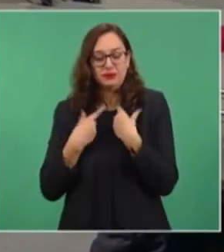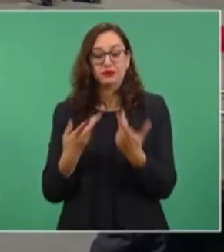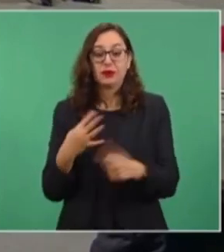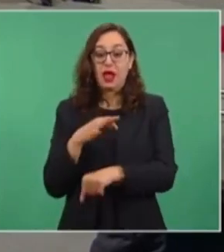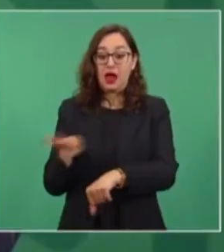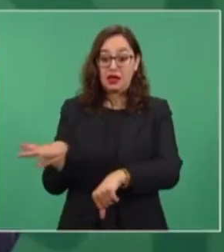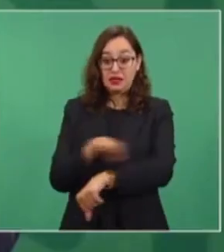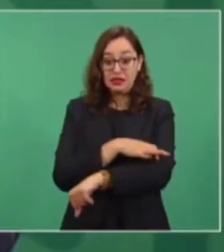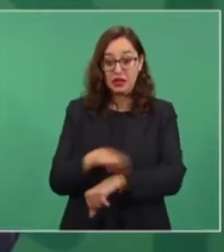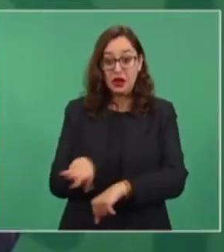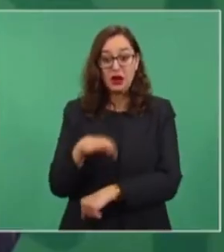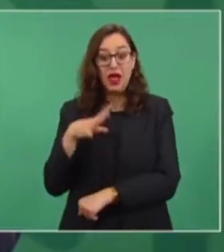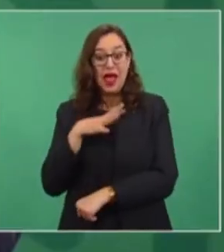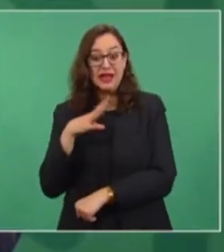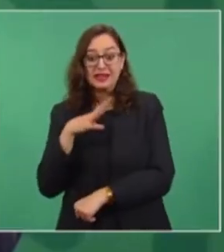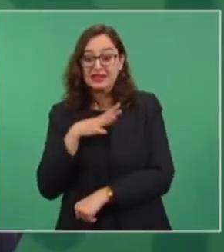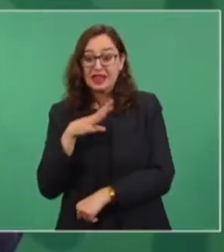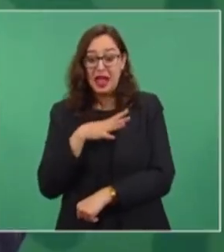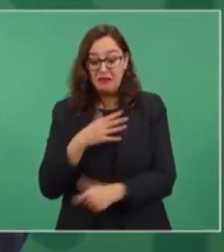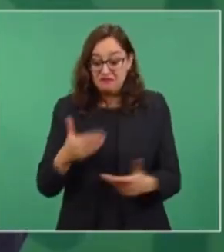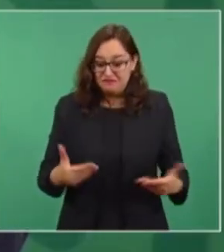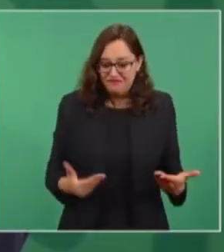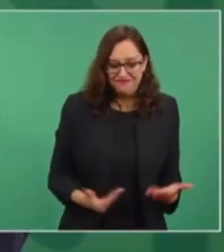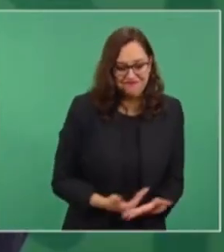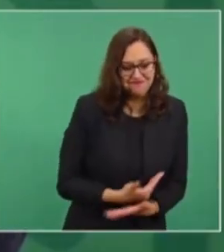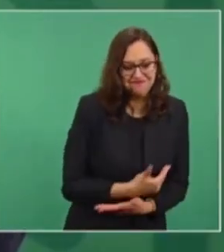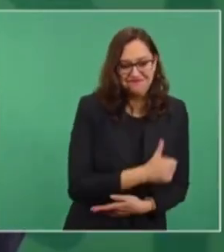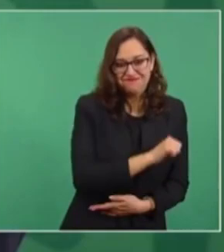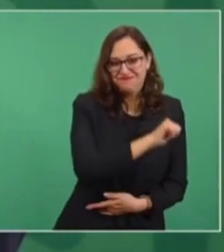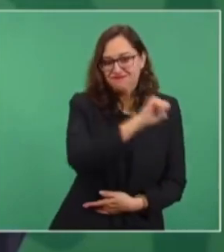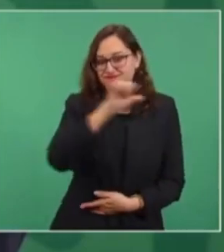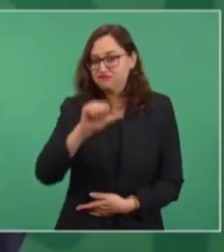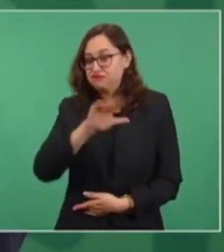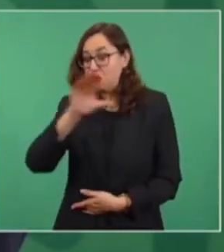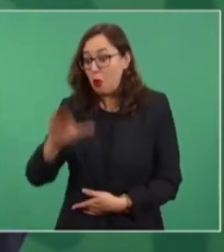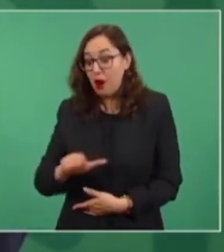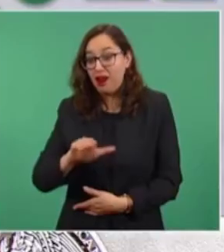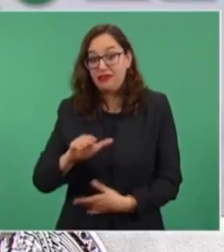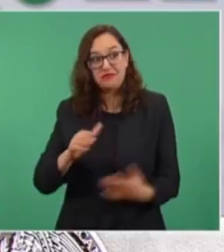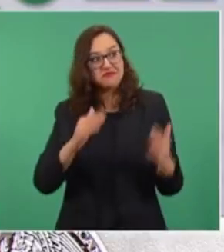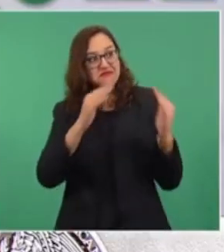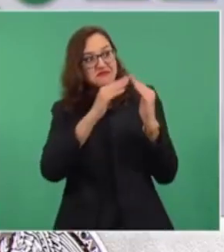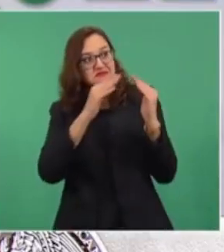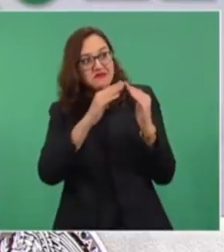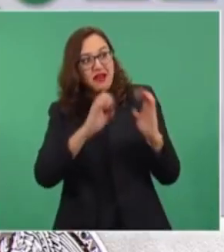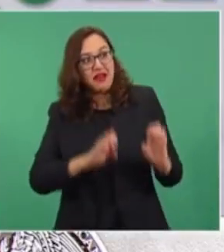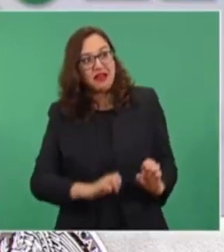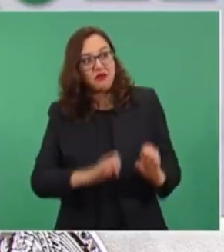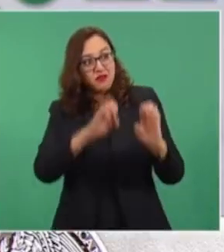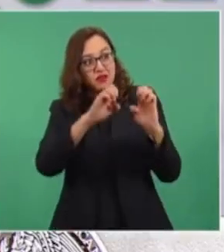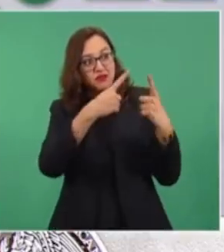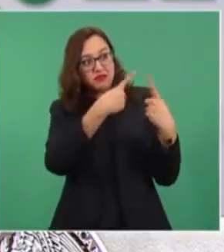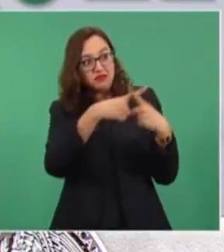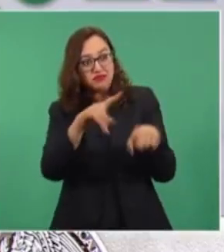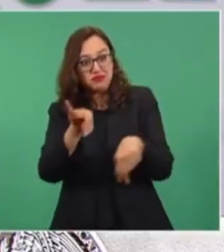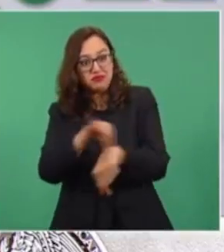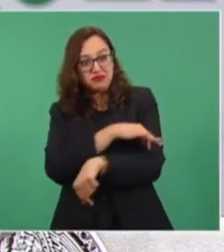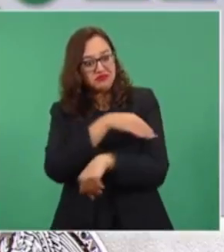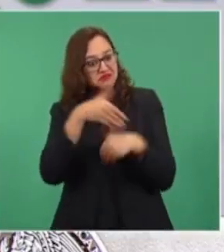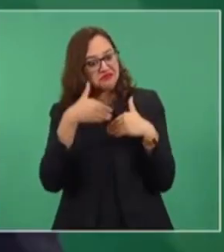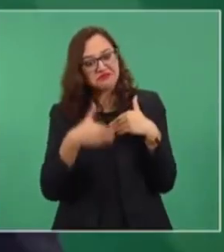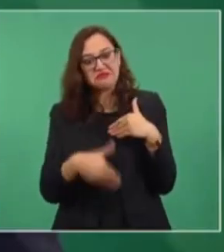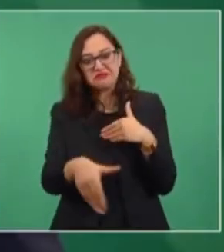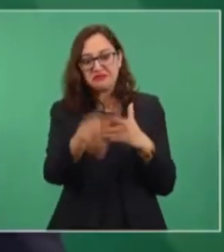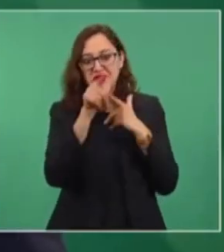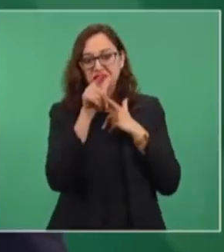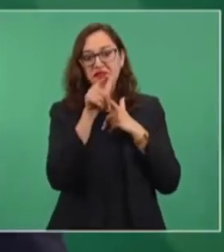presente en la vida del ser humano desde que nace hasta que muere y permanece. La arquitectura le da espacio